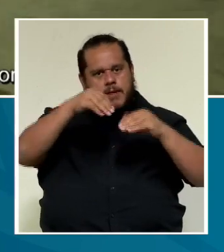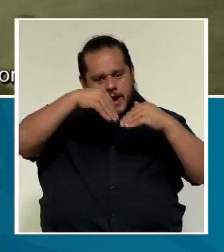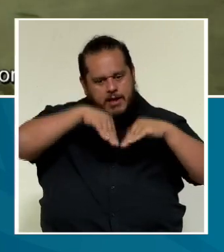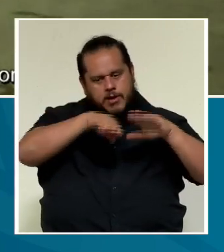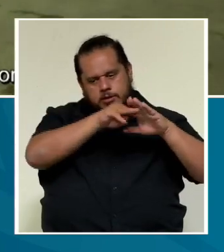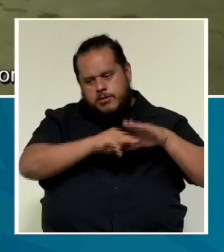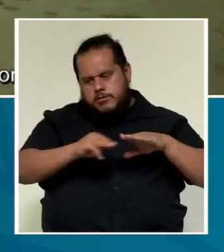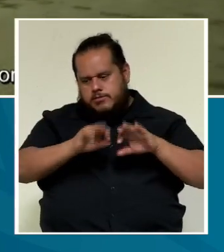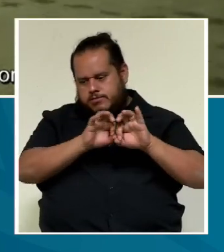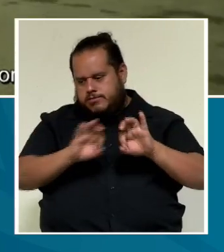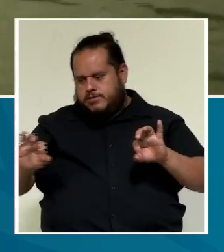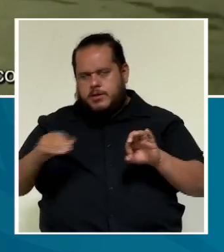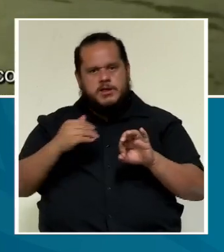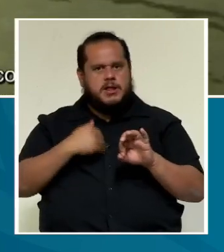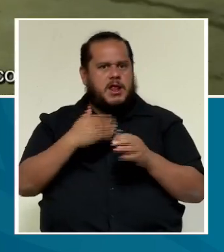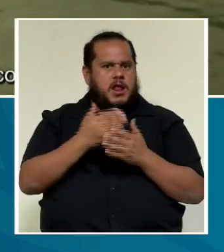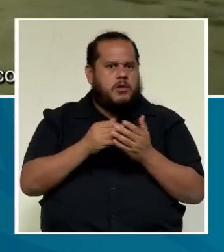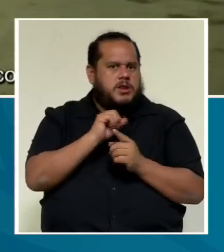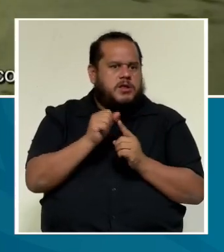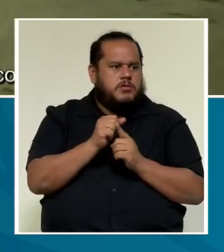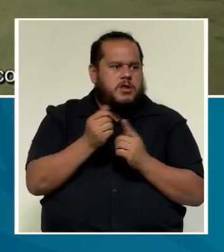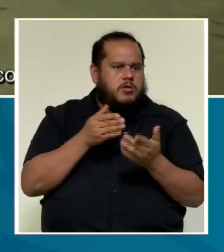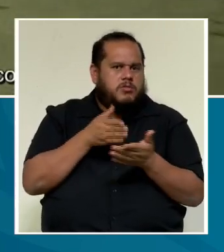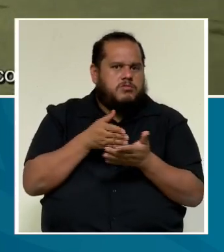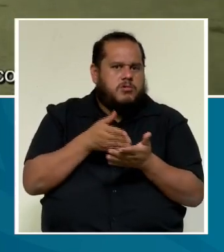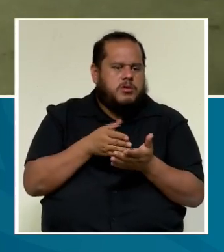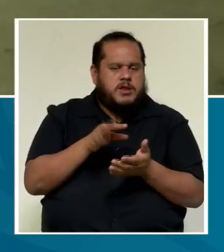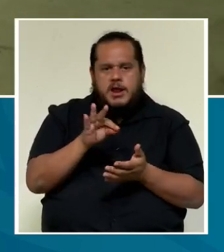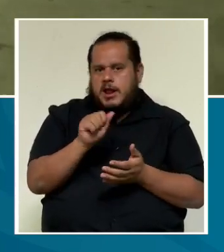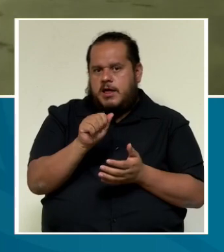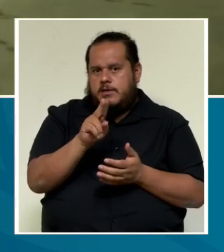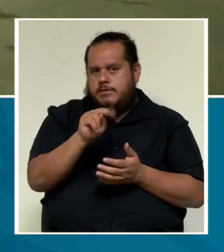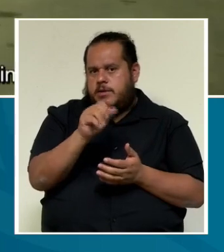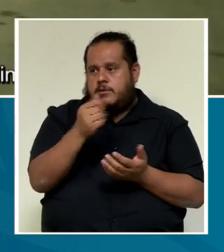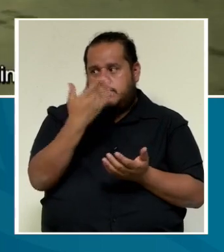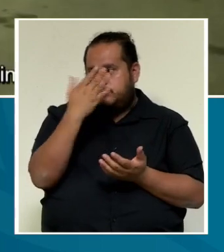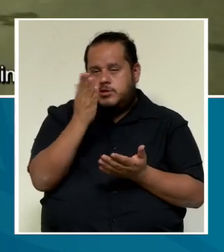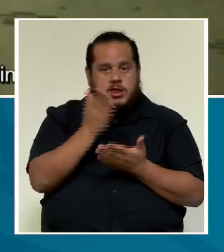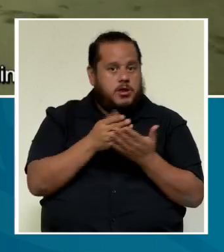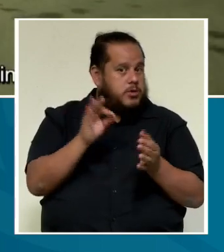efecto sobre la fauna. No sé de qué manera.